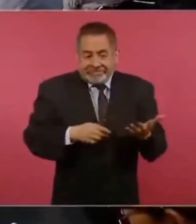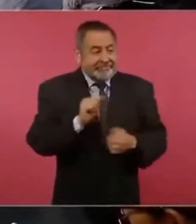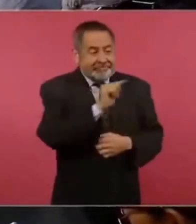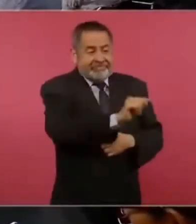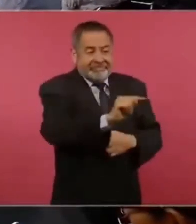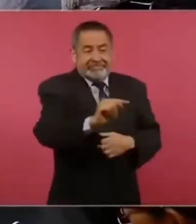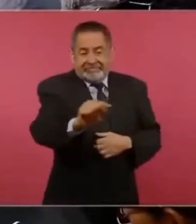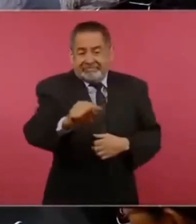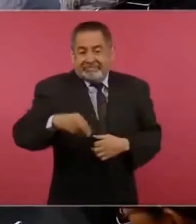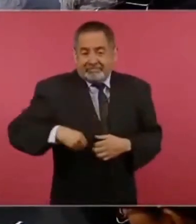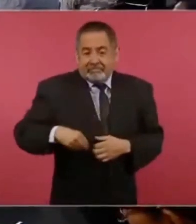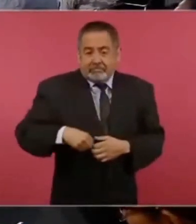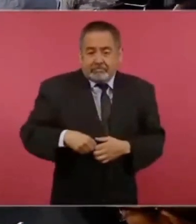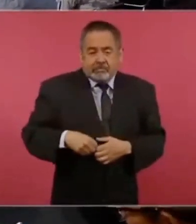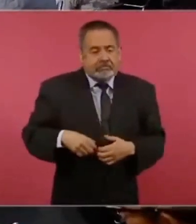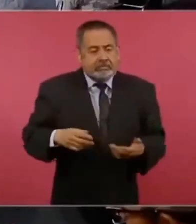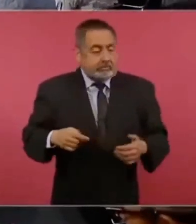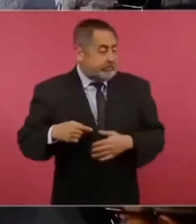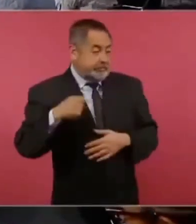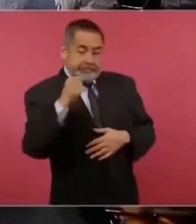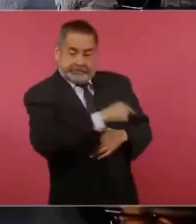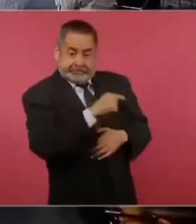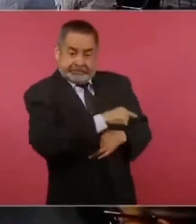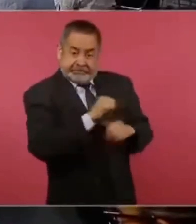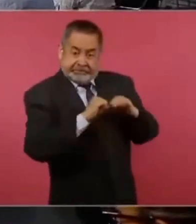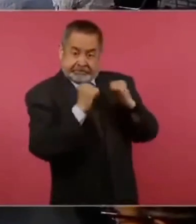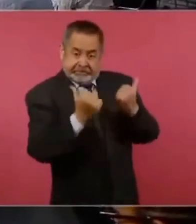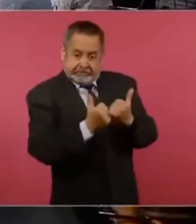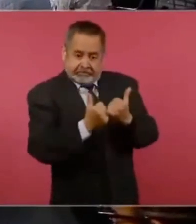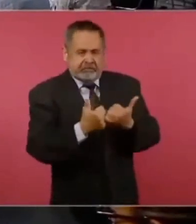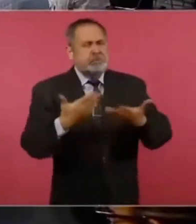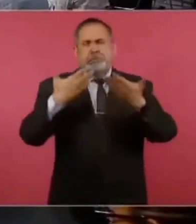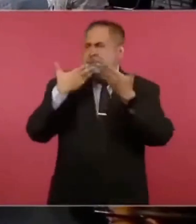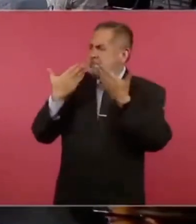como un triunfo en contra de la tortura